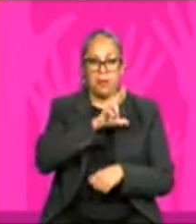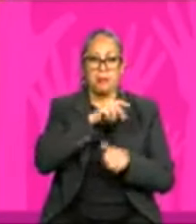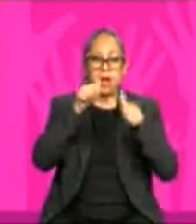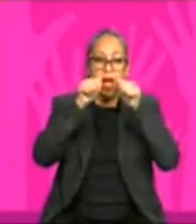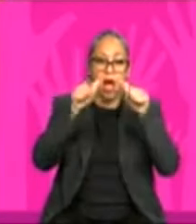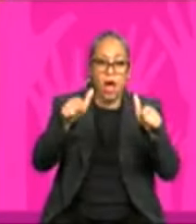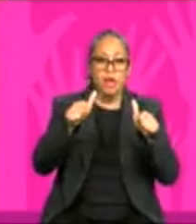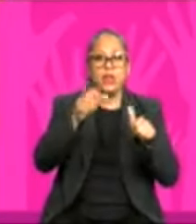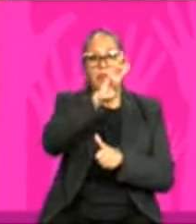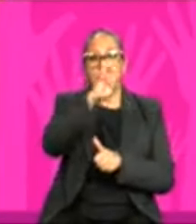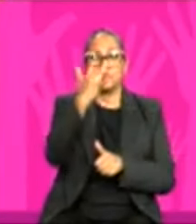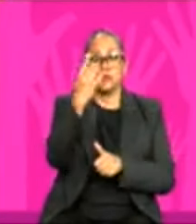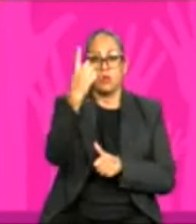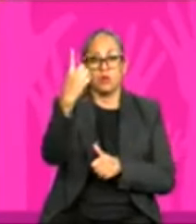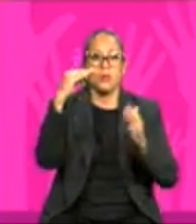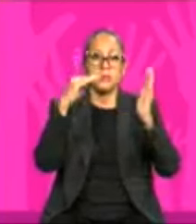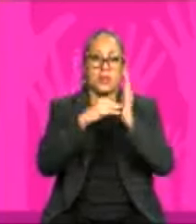a